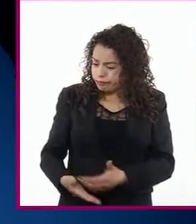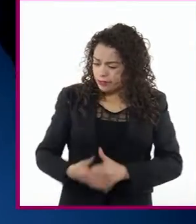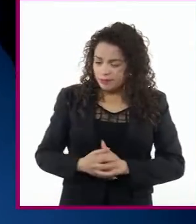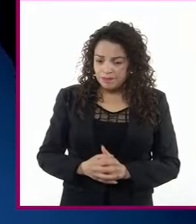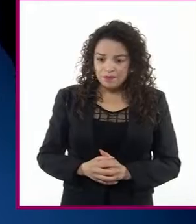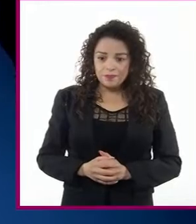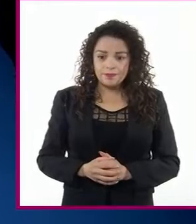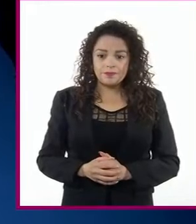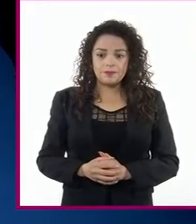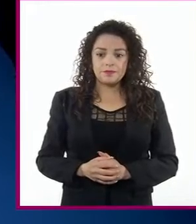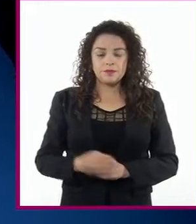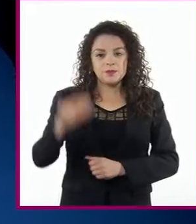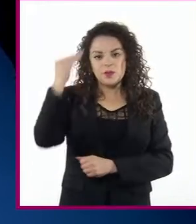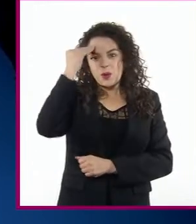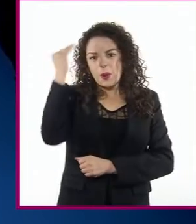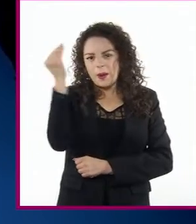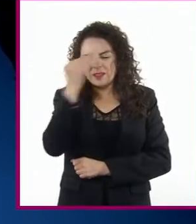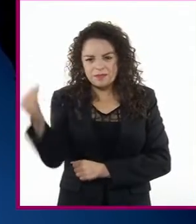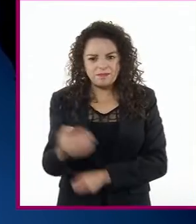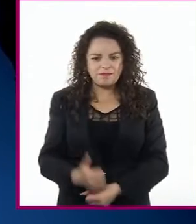En una horrorosa desgracia.